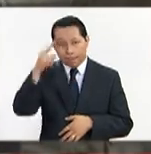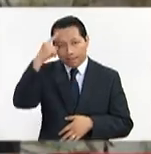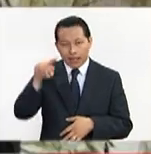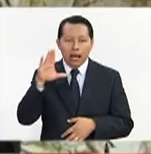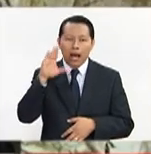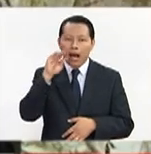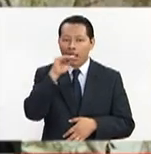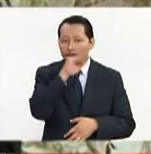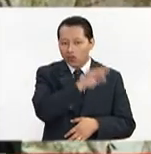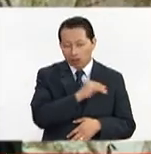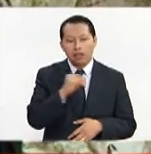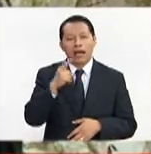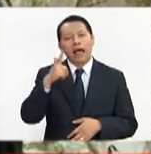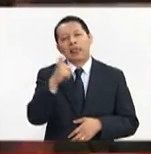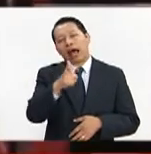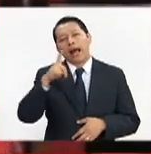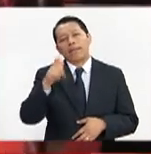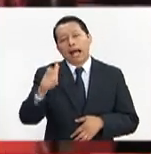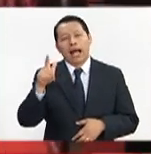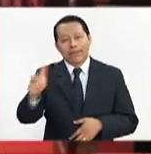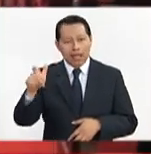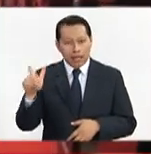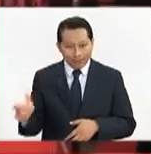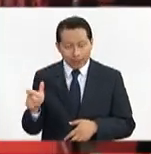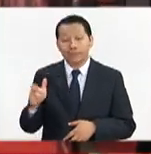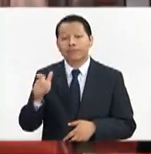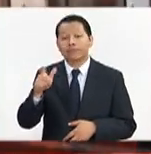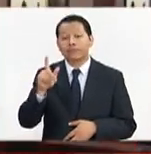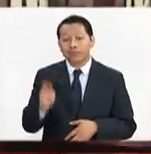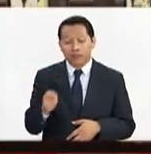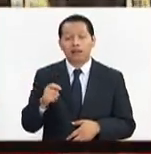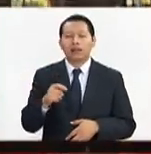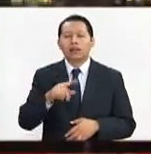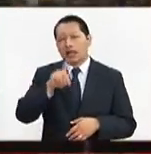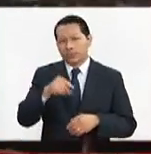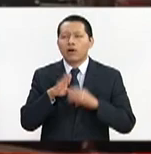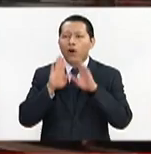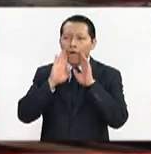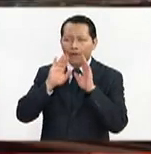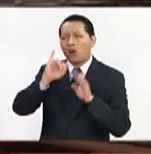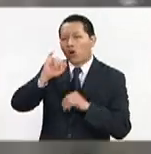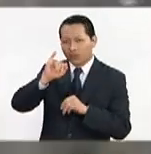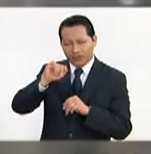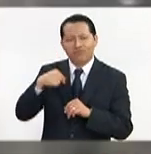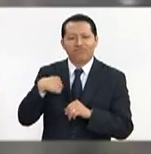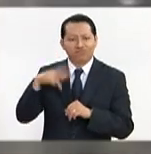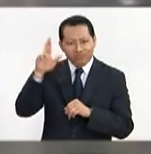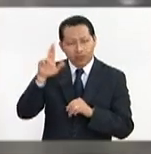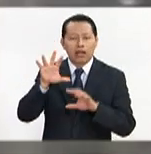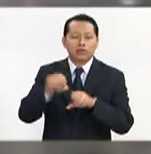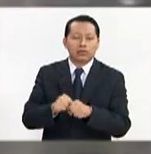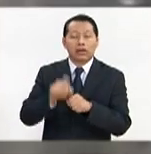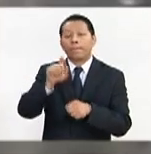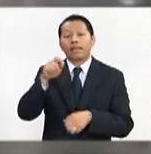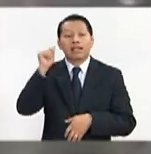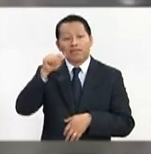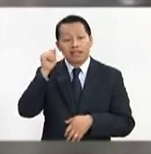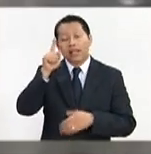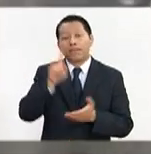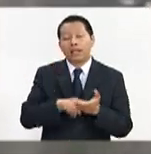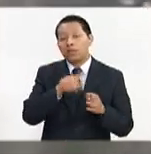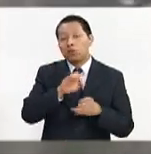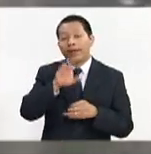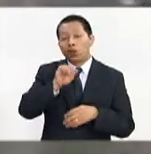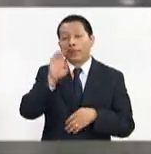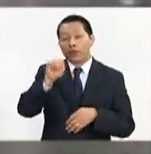afroamericana y disparara en contra de los asistentes. El agresor confesó el crimen y fue detenido. El 20 de abril